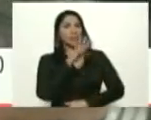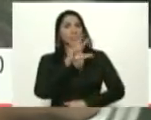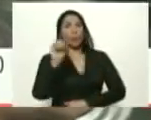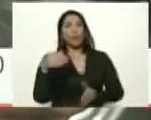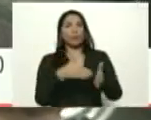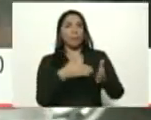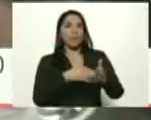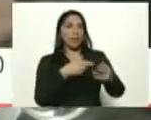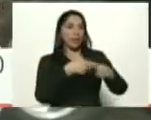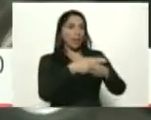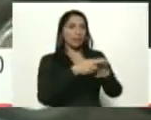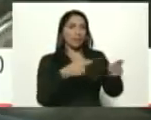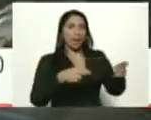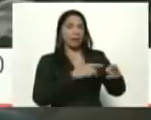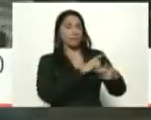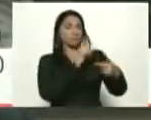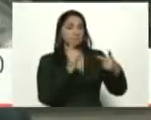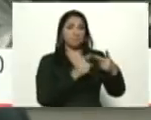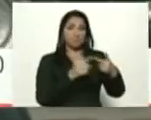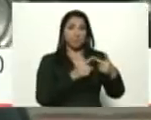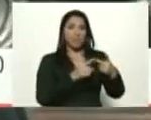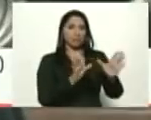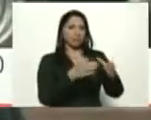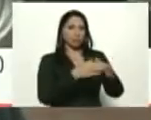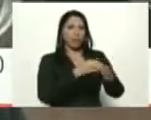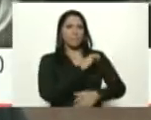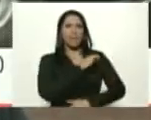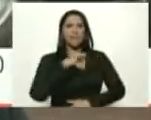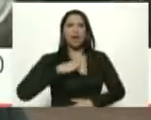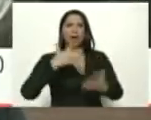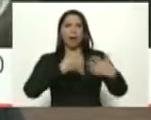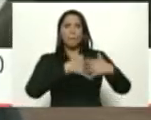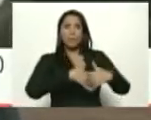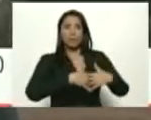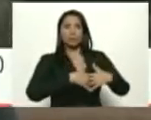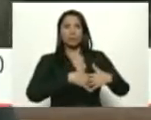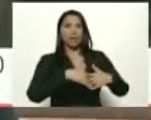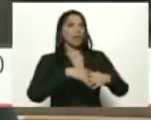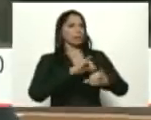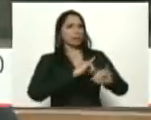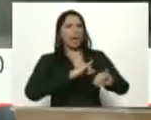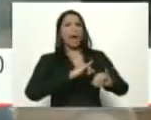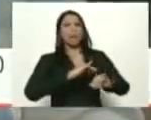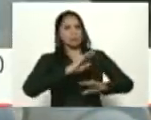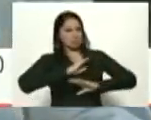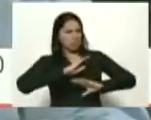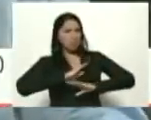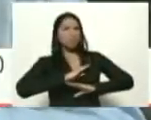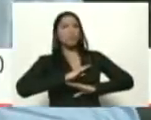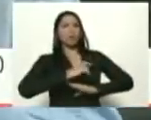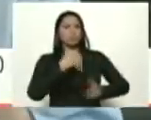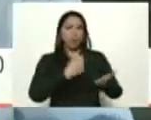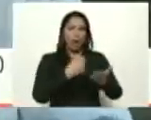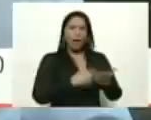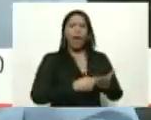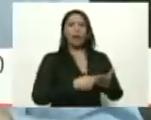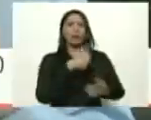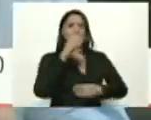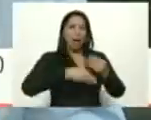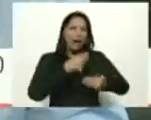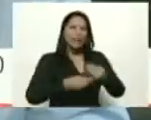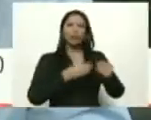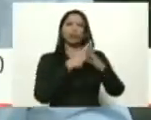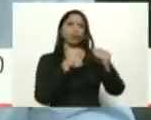hectáreas. El segundo actor son los sectores privados, que se han autofinanciado y que de alguna manera han traído todos sus